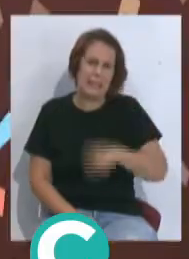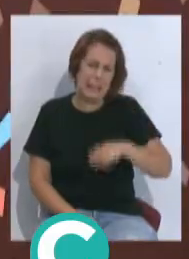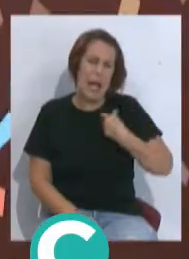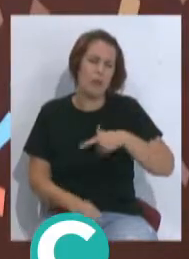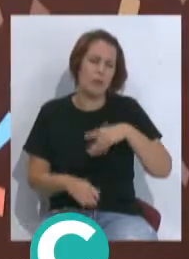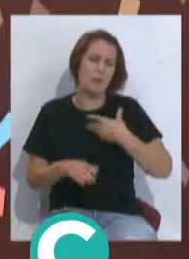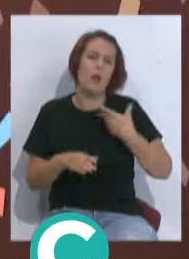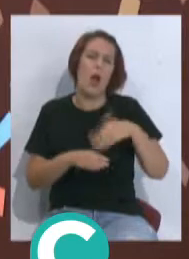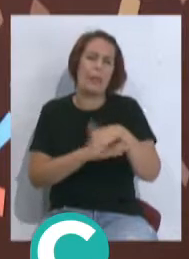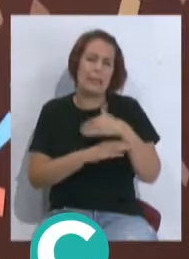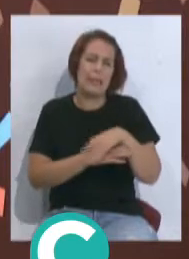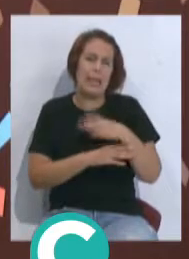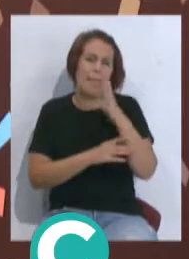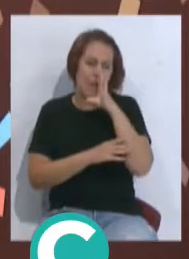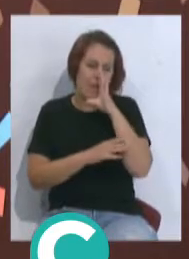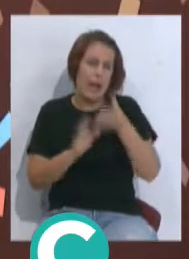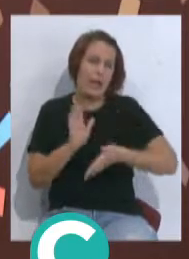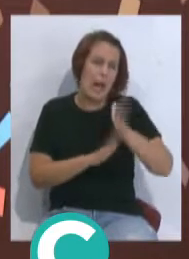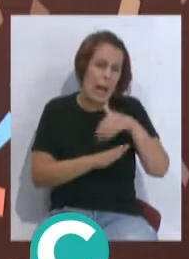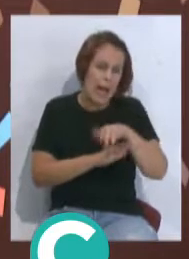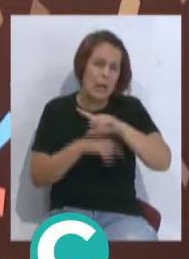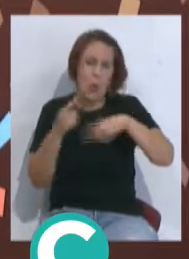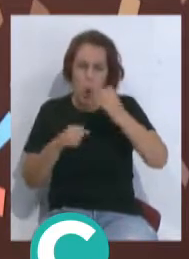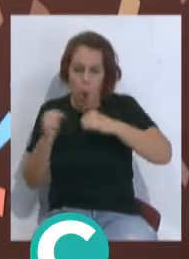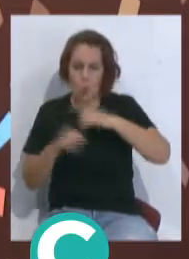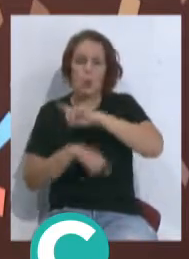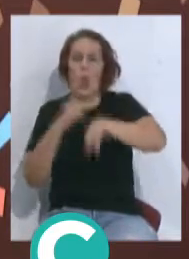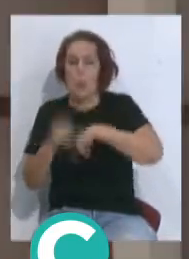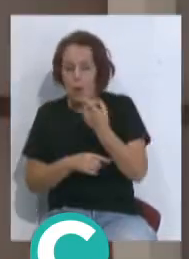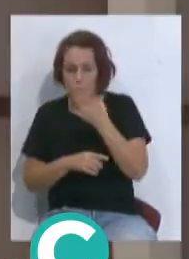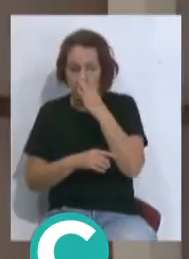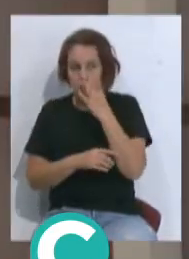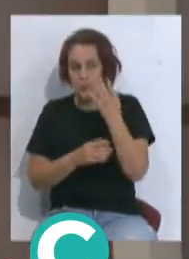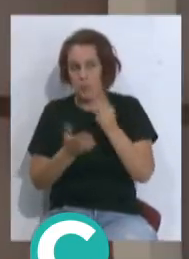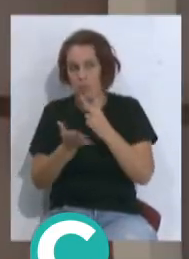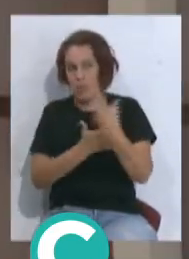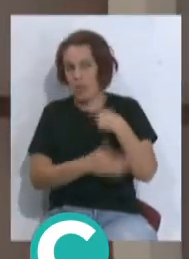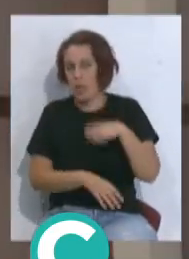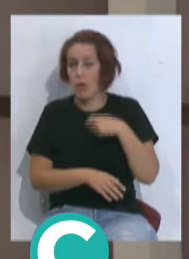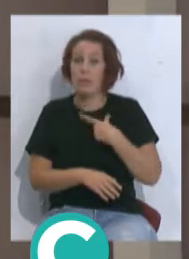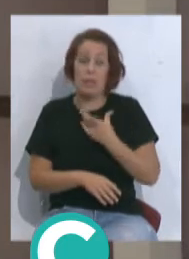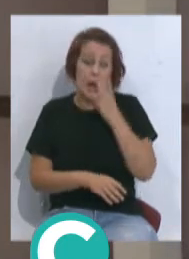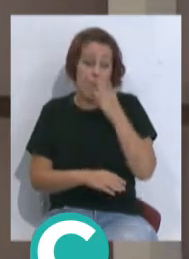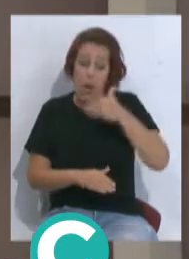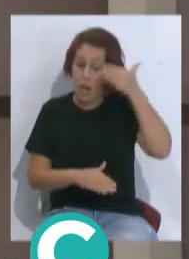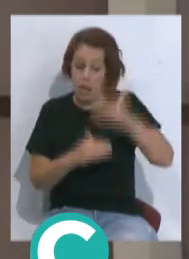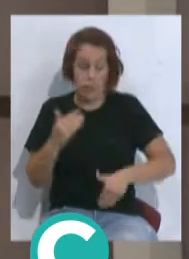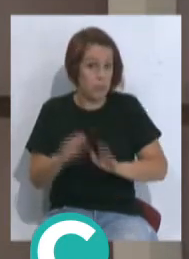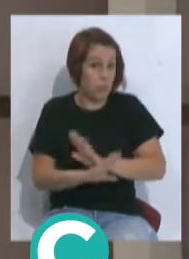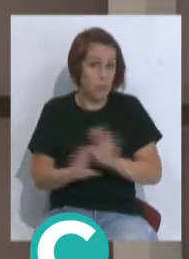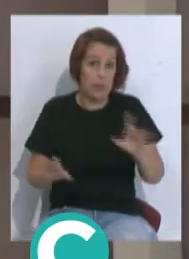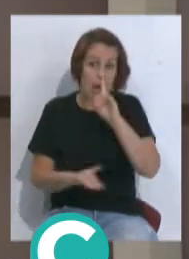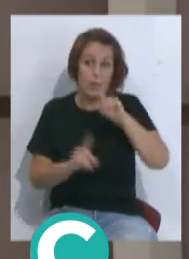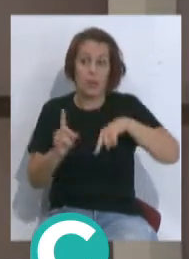de febrero. Que no pasa nada. No, el carnaval chiquito. Y se corta ahí y dice, mira, el carnaval llega hasta aquí y ya está, que el